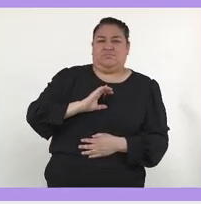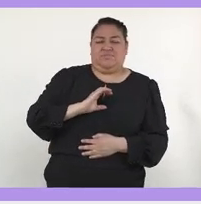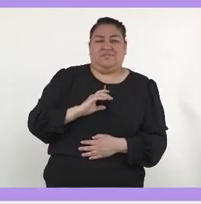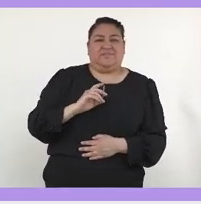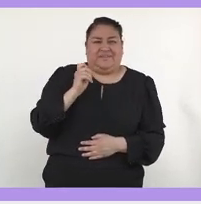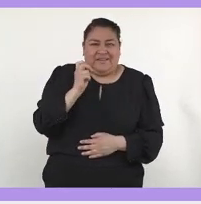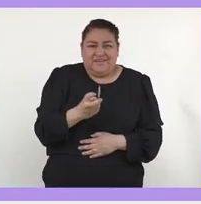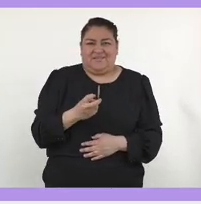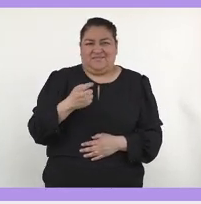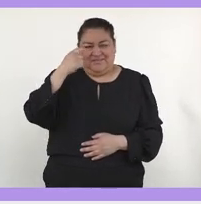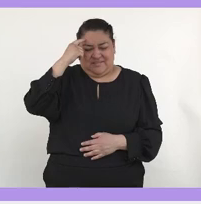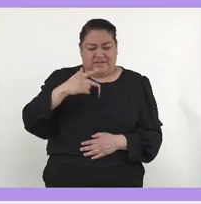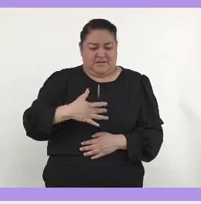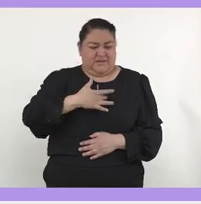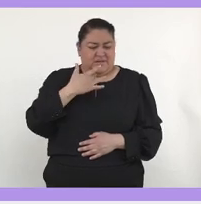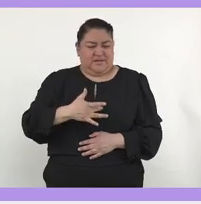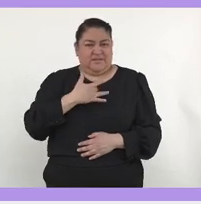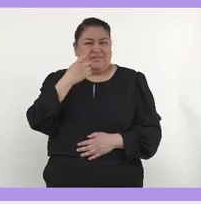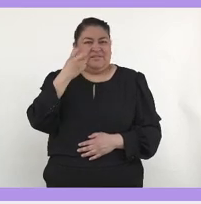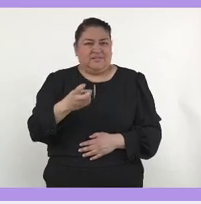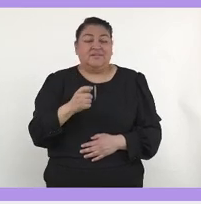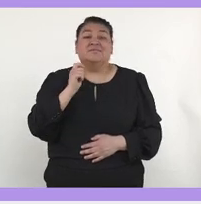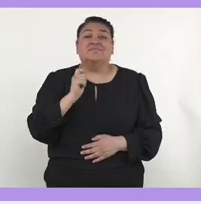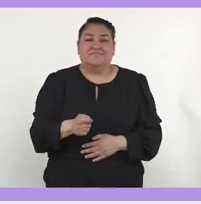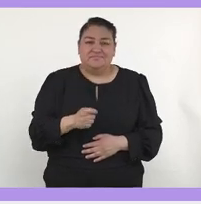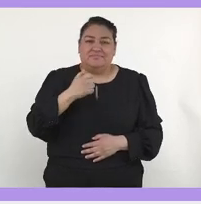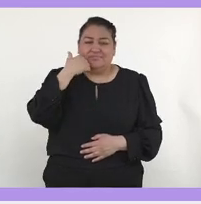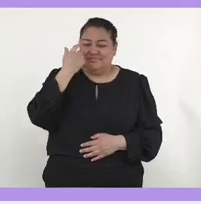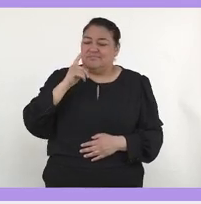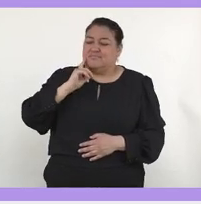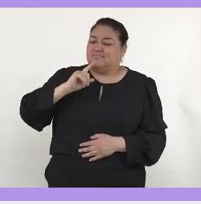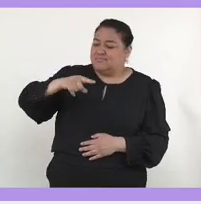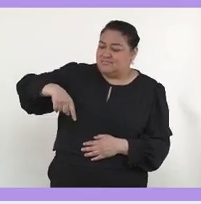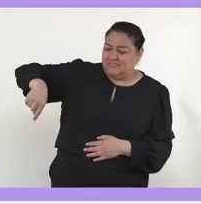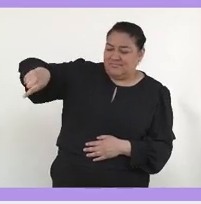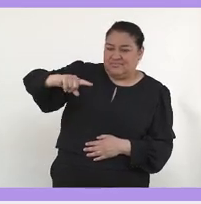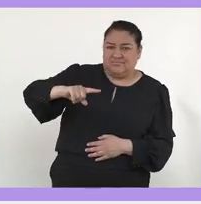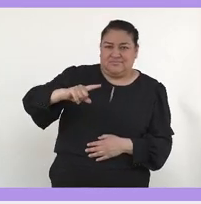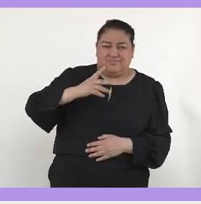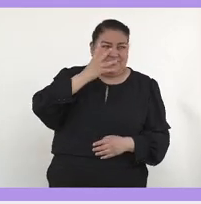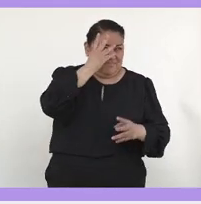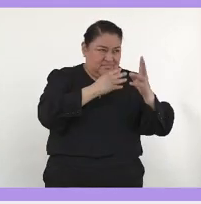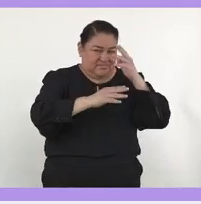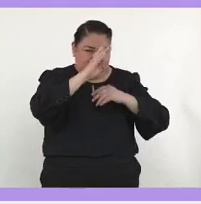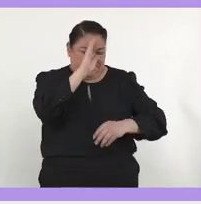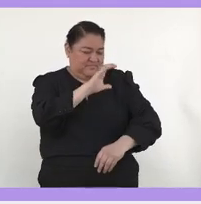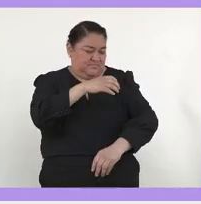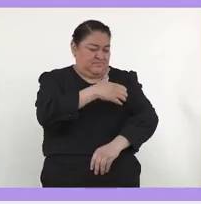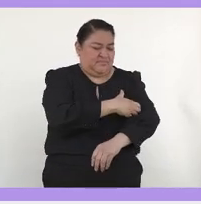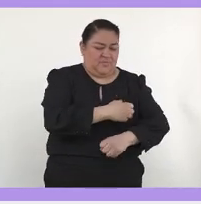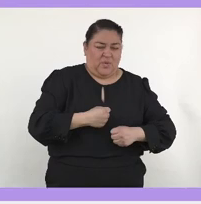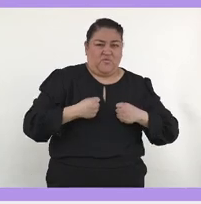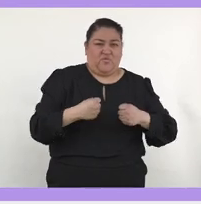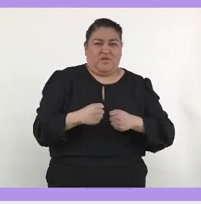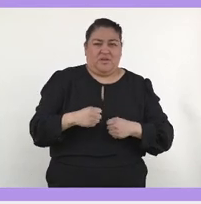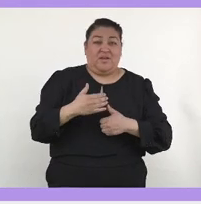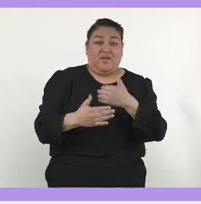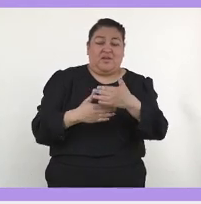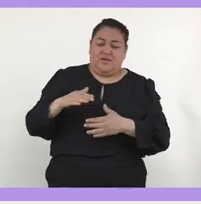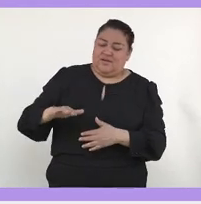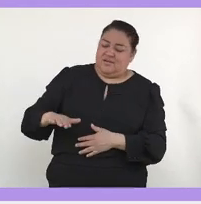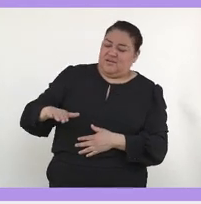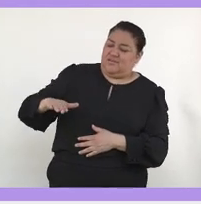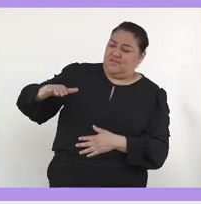y lo que se busca también aquí es justamente eso no que ella sean unas chicas fuertes independientemente de que jueguen un deporte que la verdad